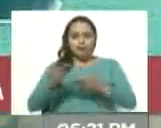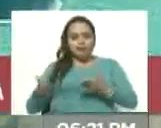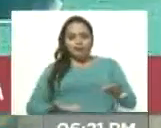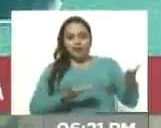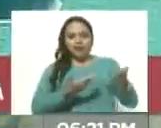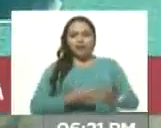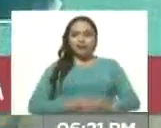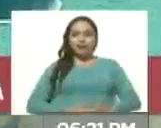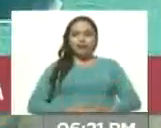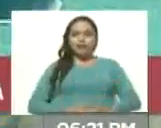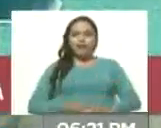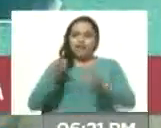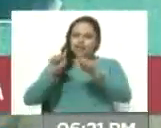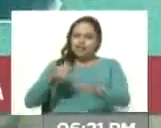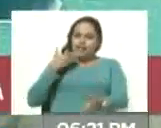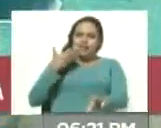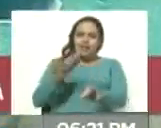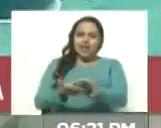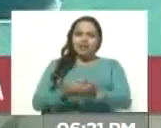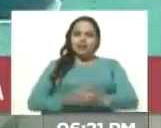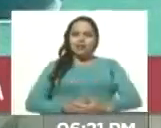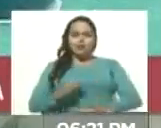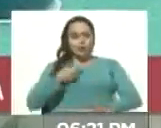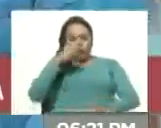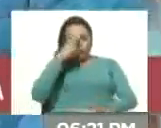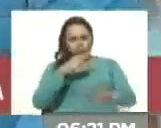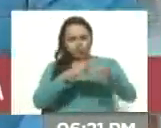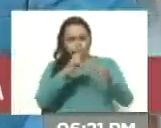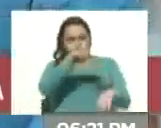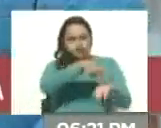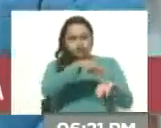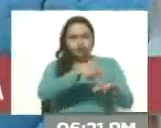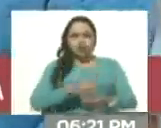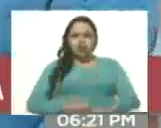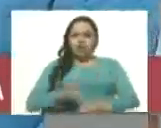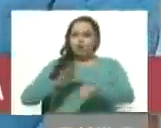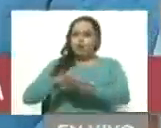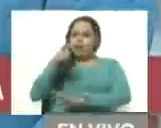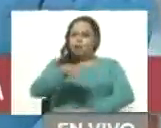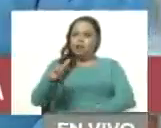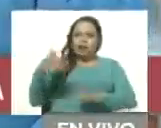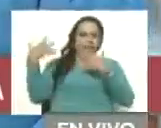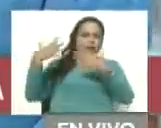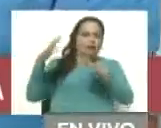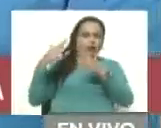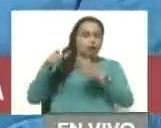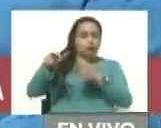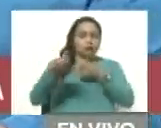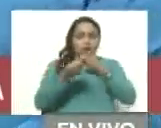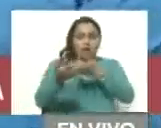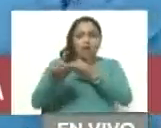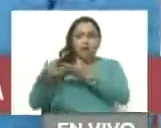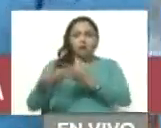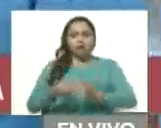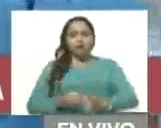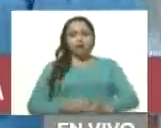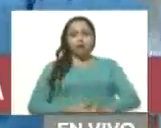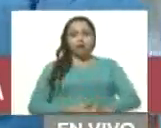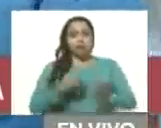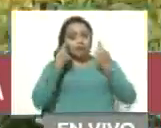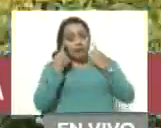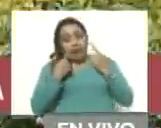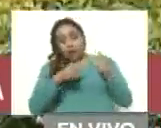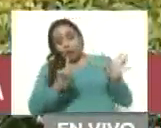bueno muchas gracias y encantada está contigo porque la gente lo aplaudió tanto cuando te hablo tal vez